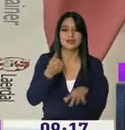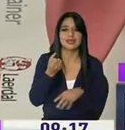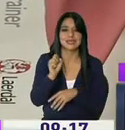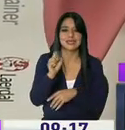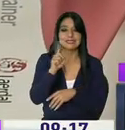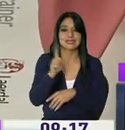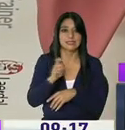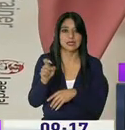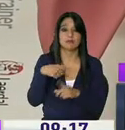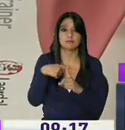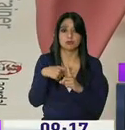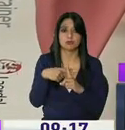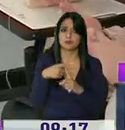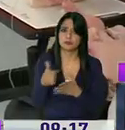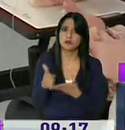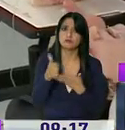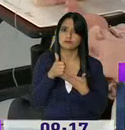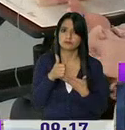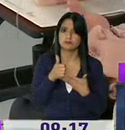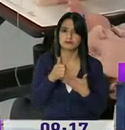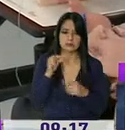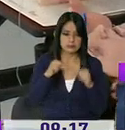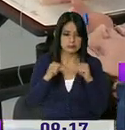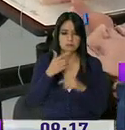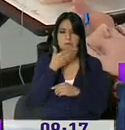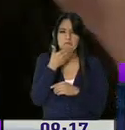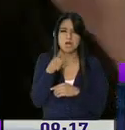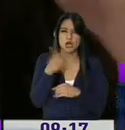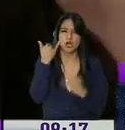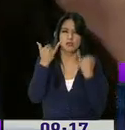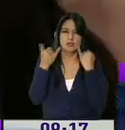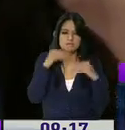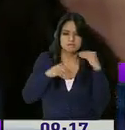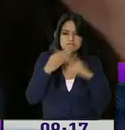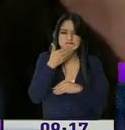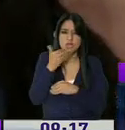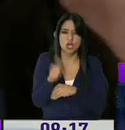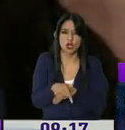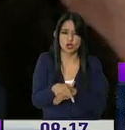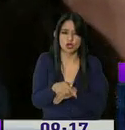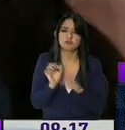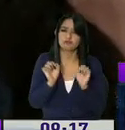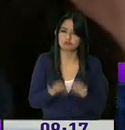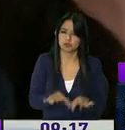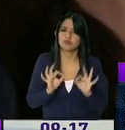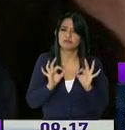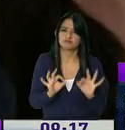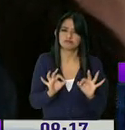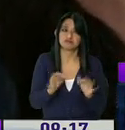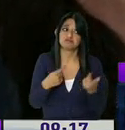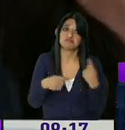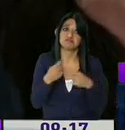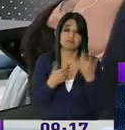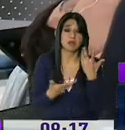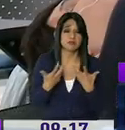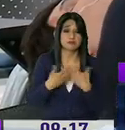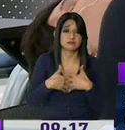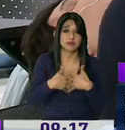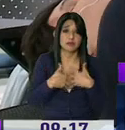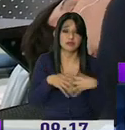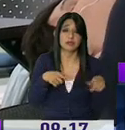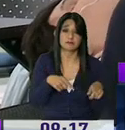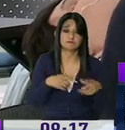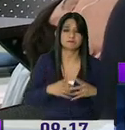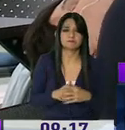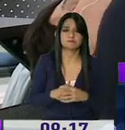el soporte necesario para potencializar su invento y encontrar el camino hacia la industrialización. Parte del